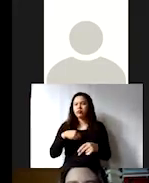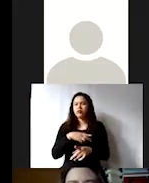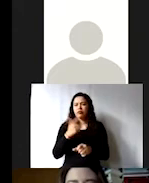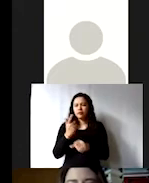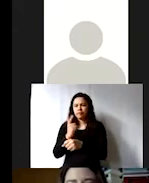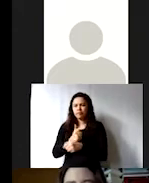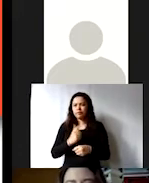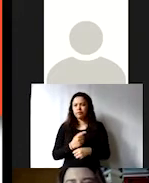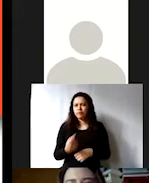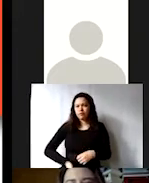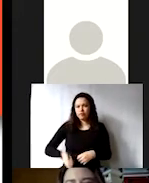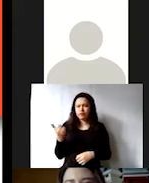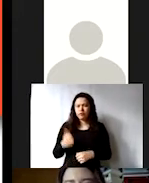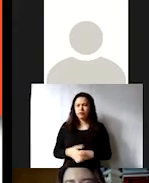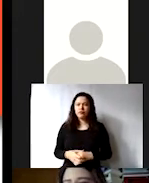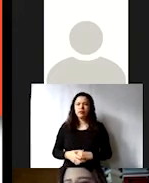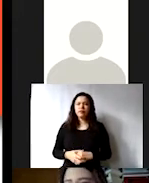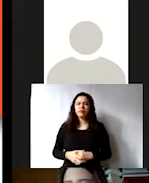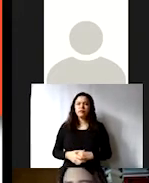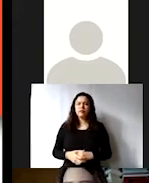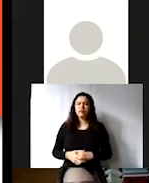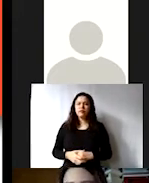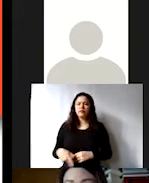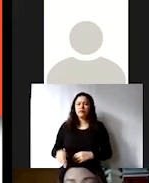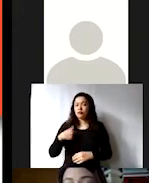vista, pero yo ya les había